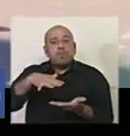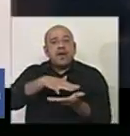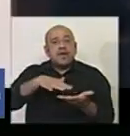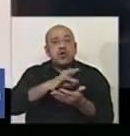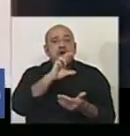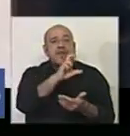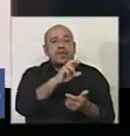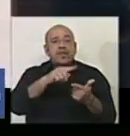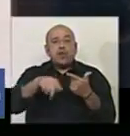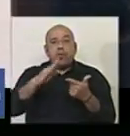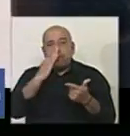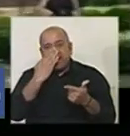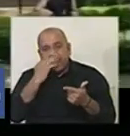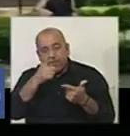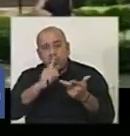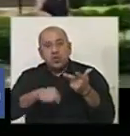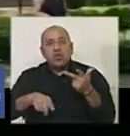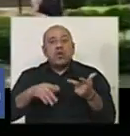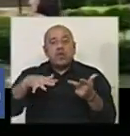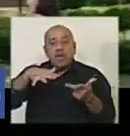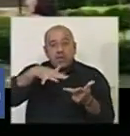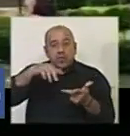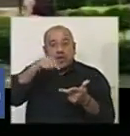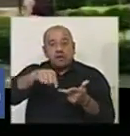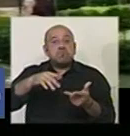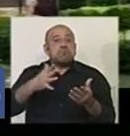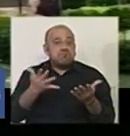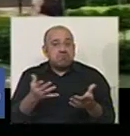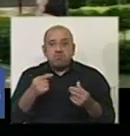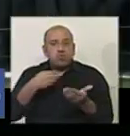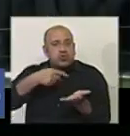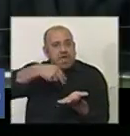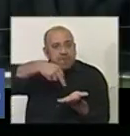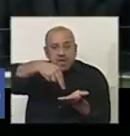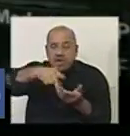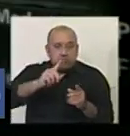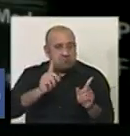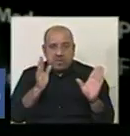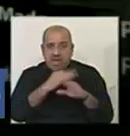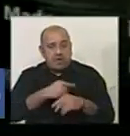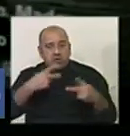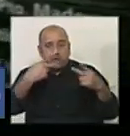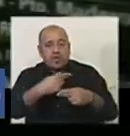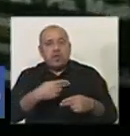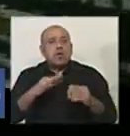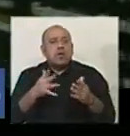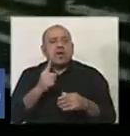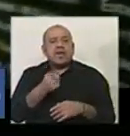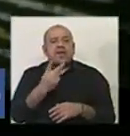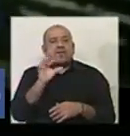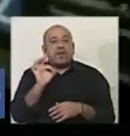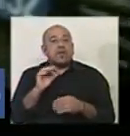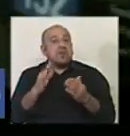Puerto Madero, Palermo, Costanera y el área del Teatro Colón, zonas muy transitadas. Ahora, ¿cómo te hizo sentir el G20 en la sociedad? A